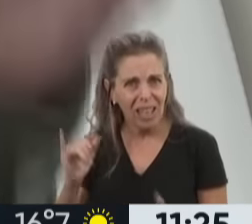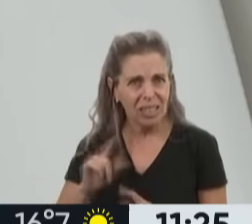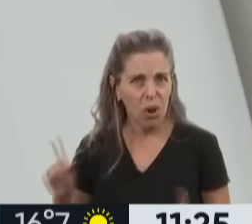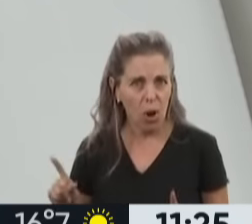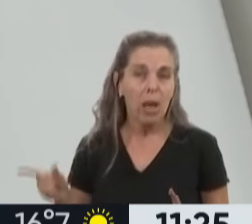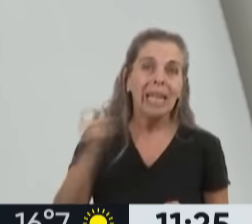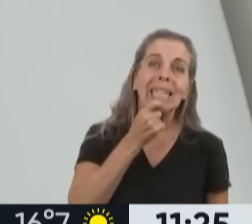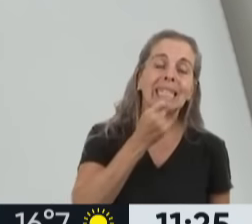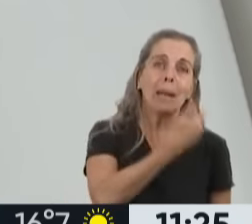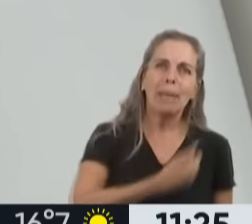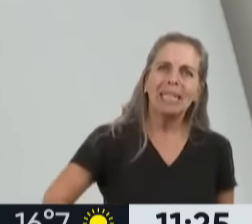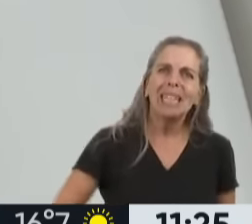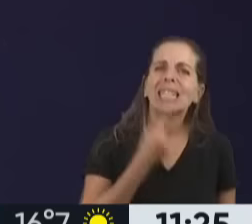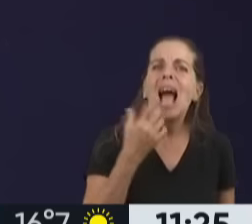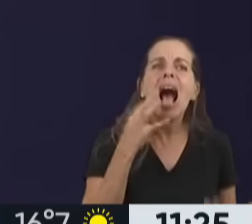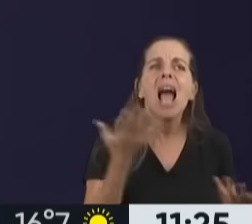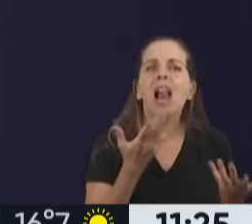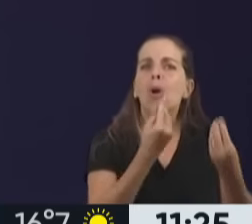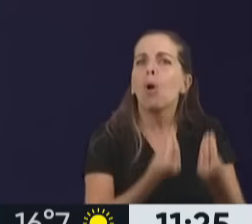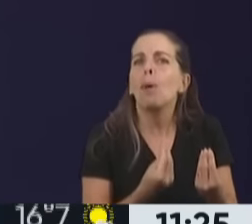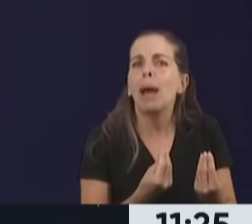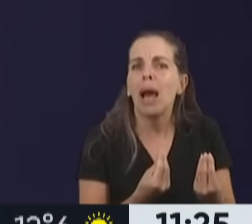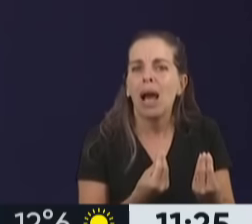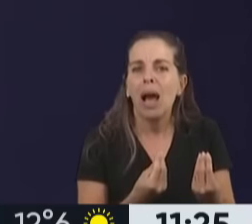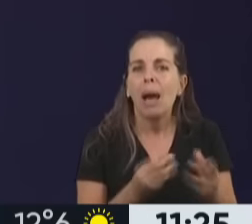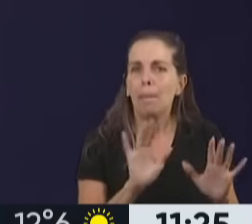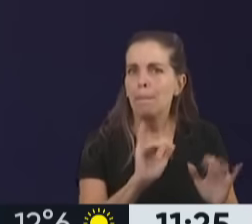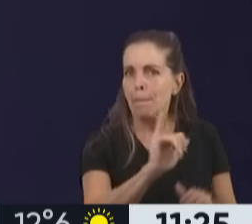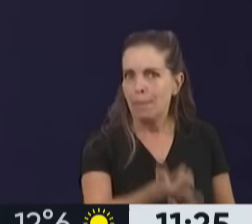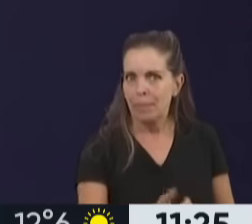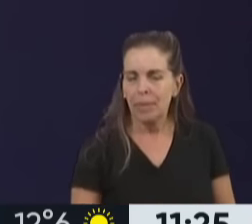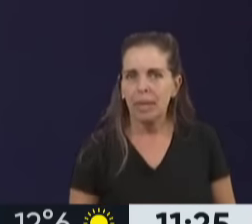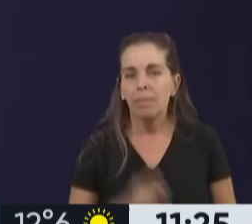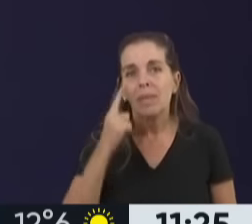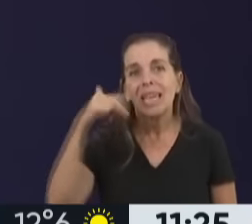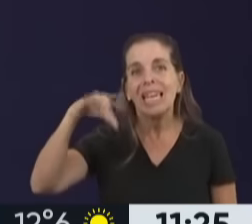Bot para medir su imagen bueno a ver